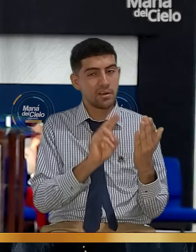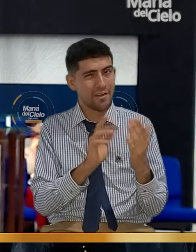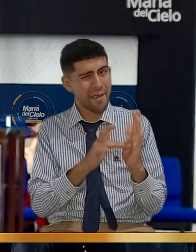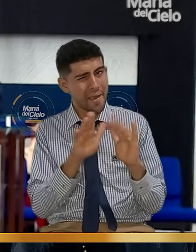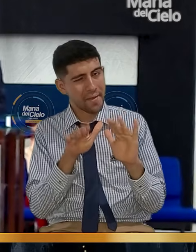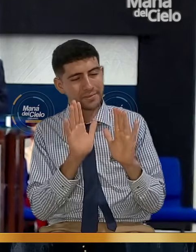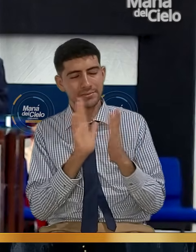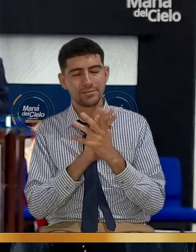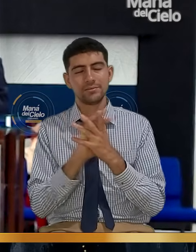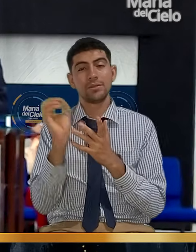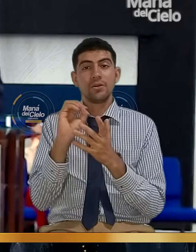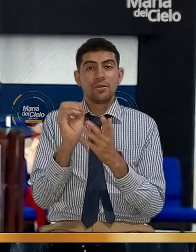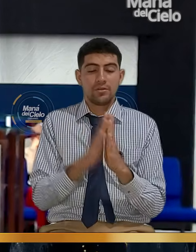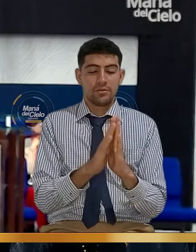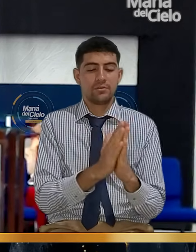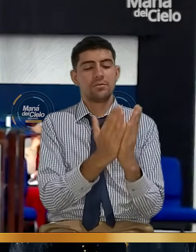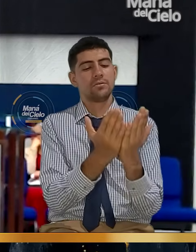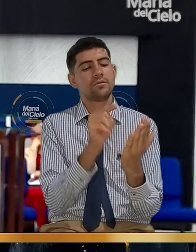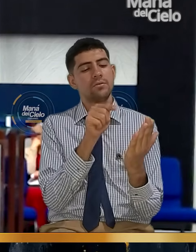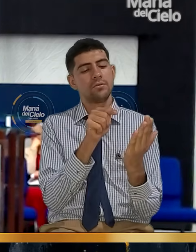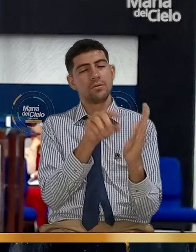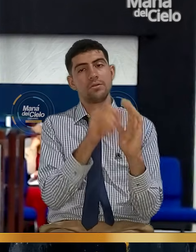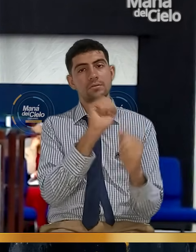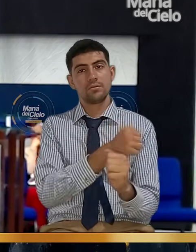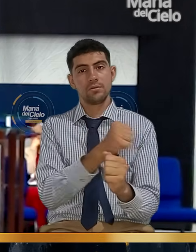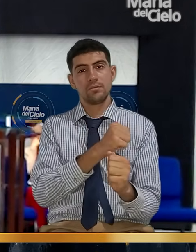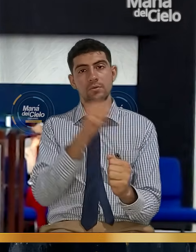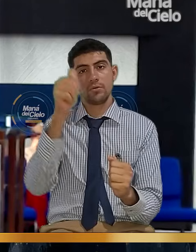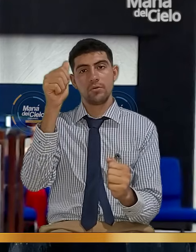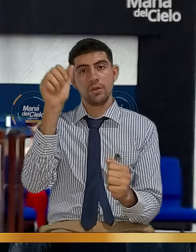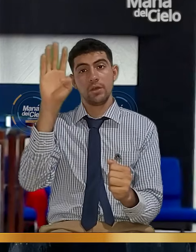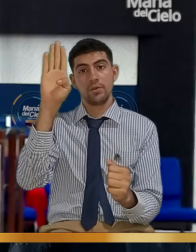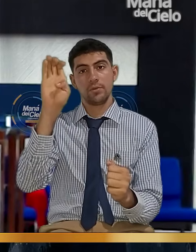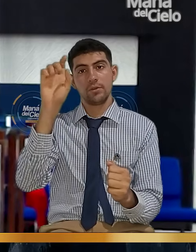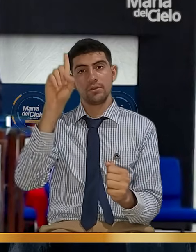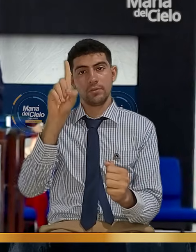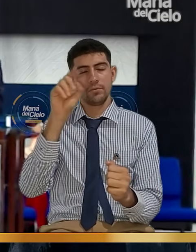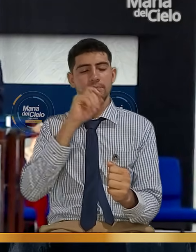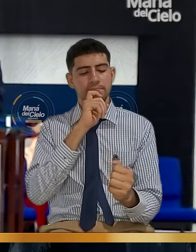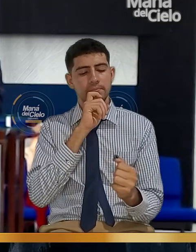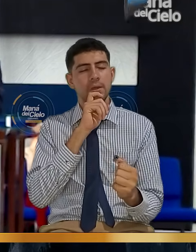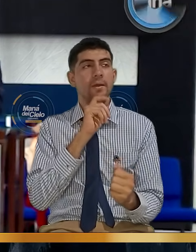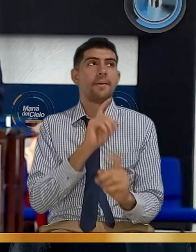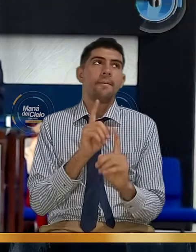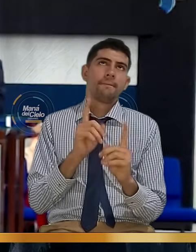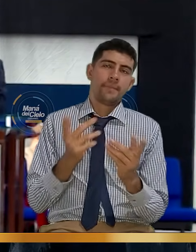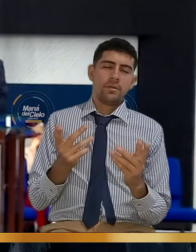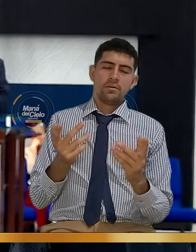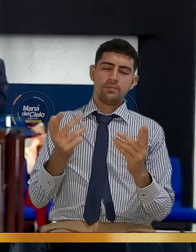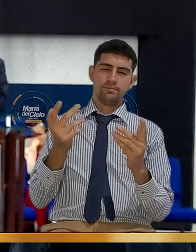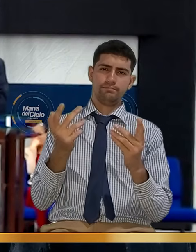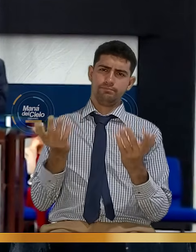cuando o la tienen abierta en el Salmo 91. Y esas hojas ya están